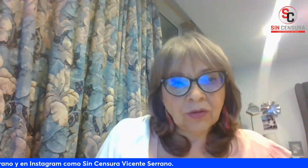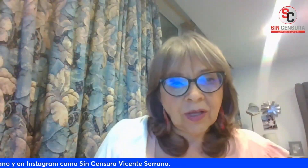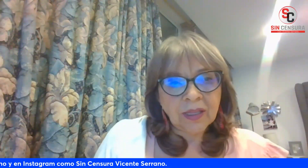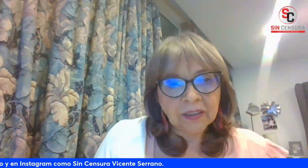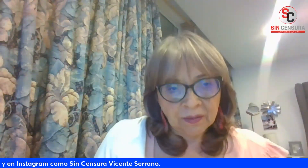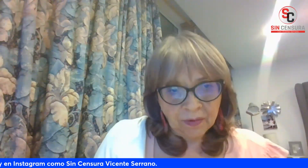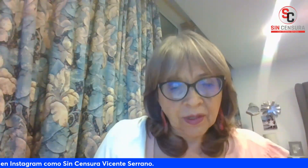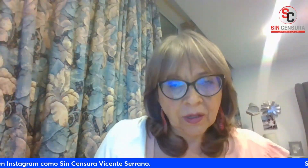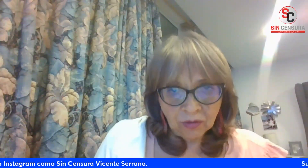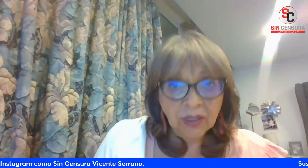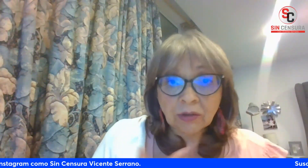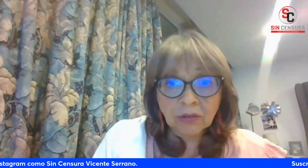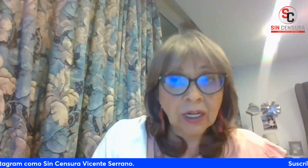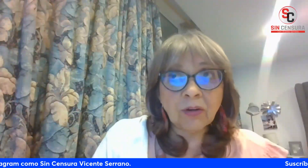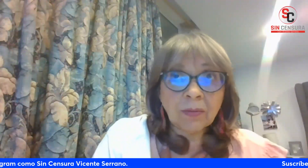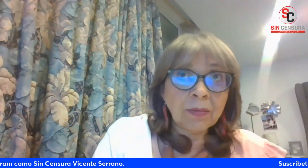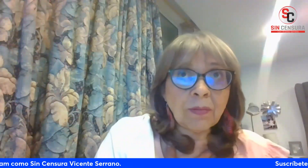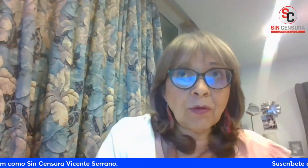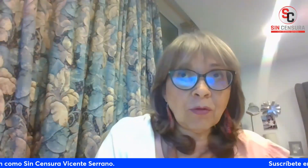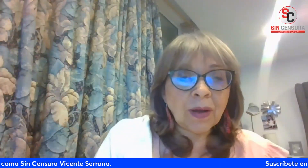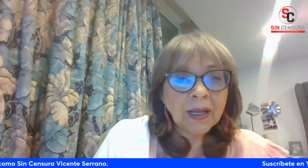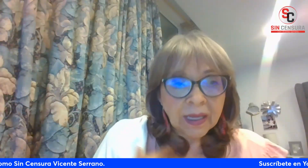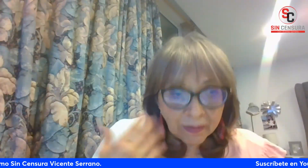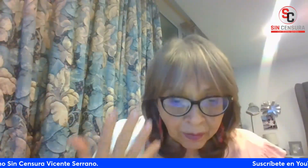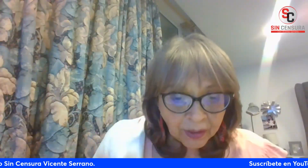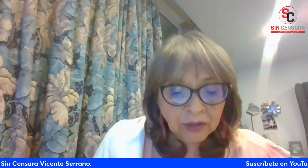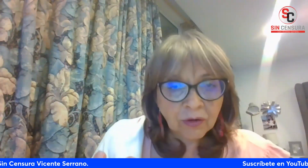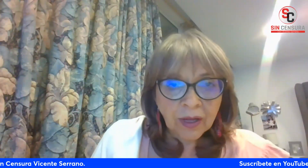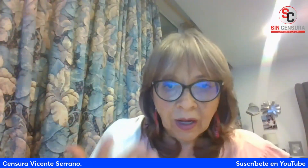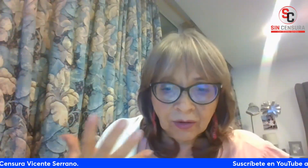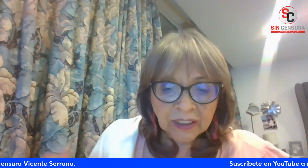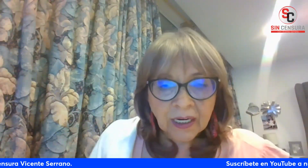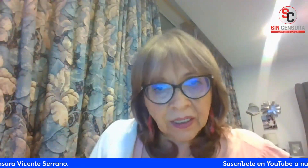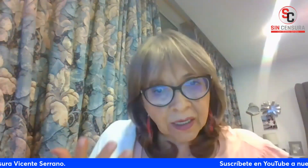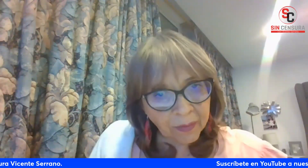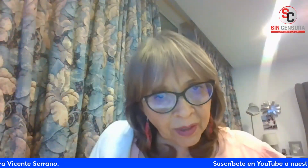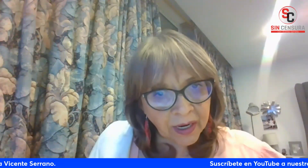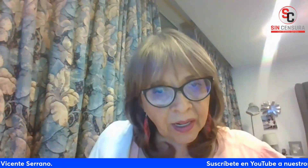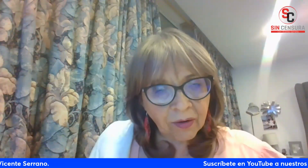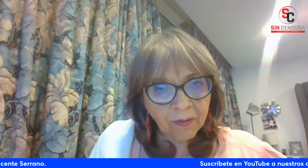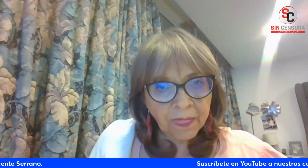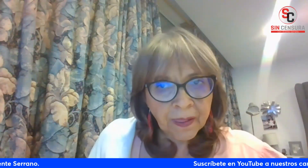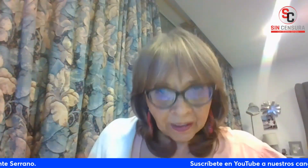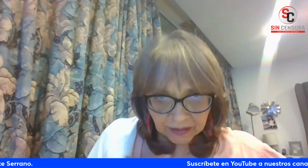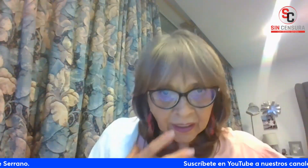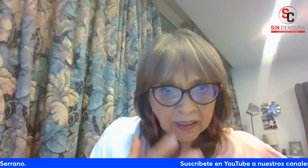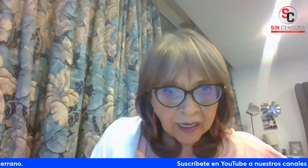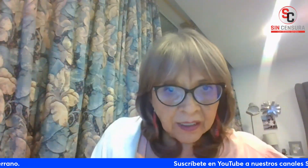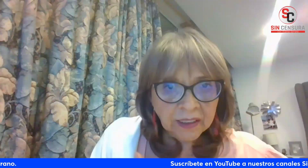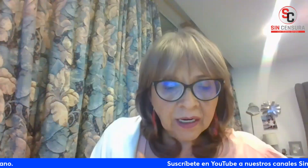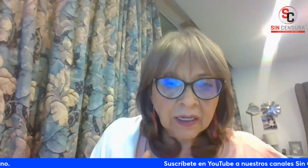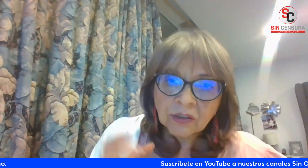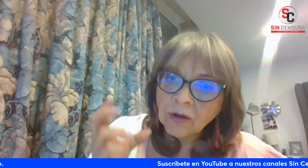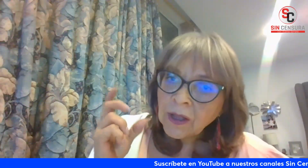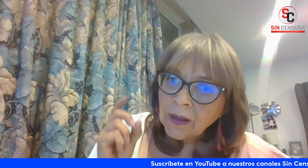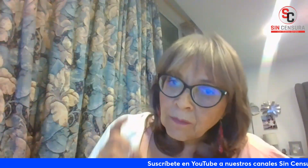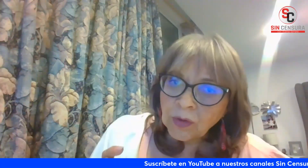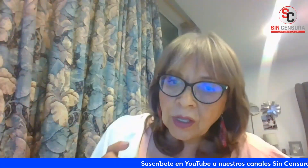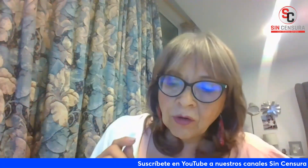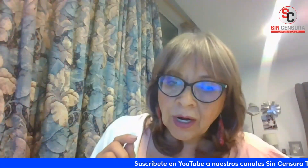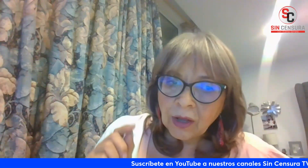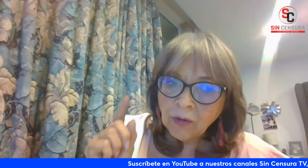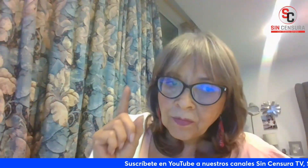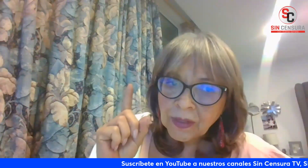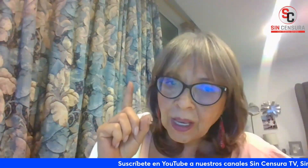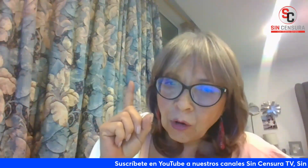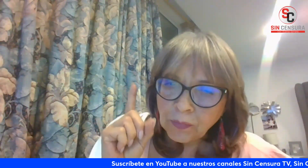la continuidad de este proyecto. Y eso es algo que a mí me preocupa y por eso hago esta crítica, porque creo, esta crítica que hice al inicio,